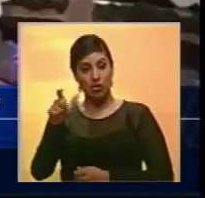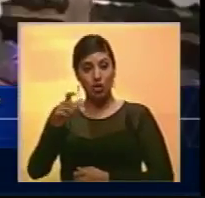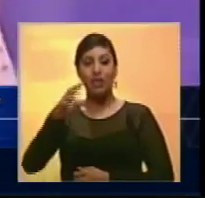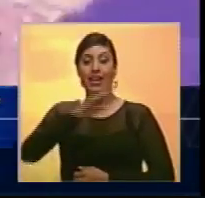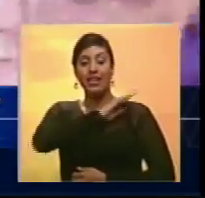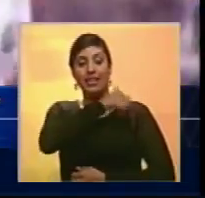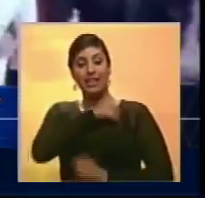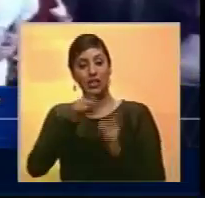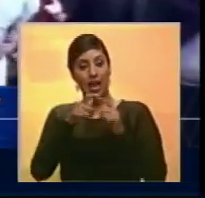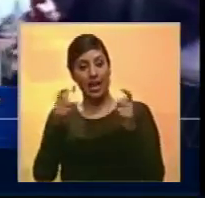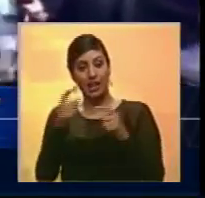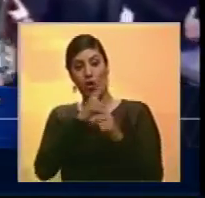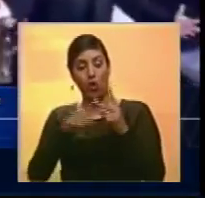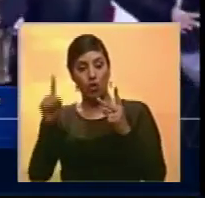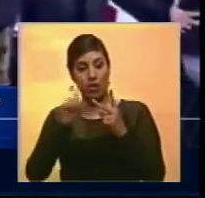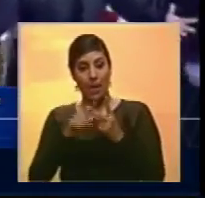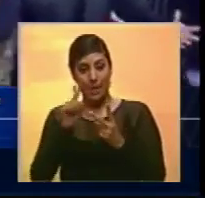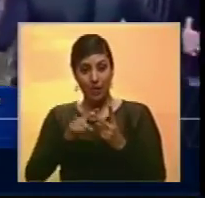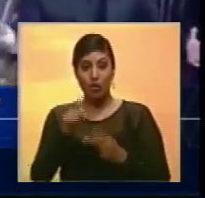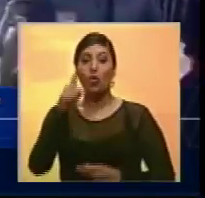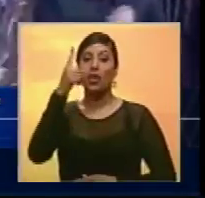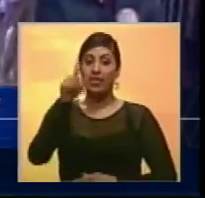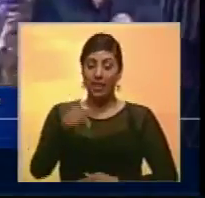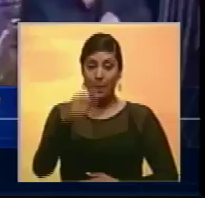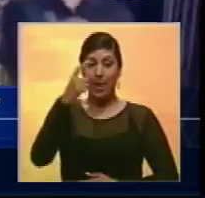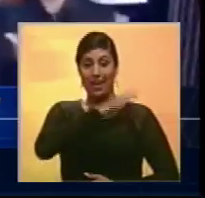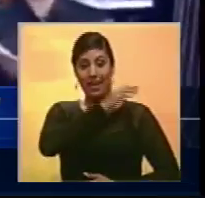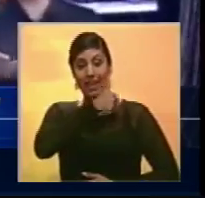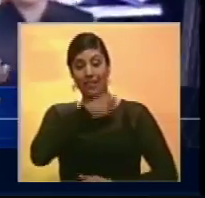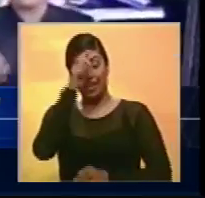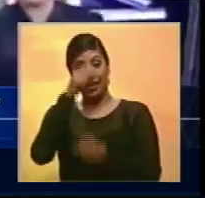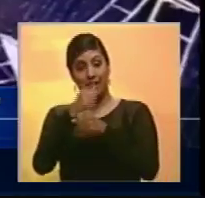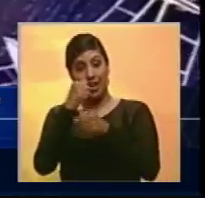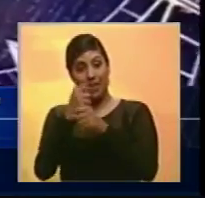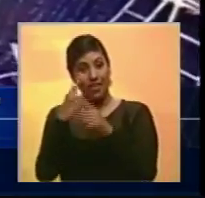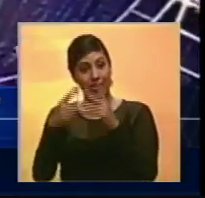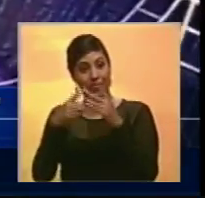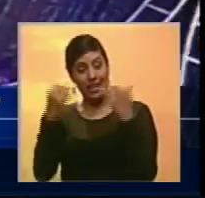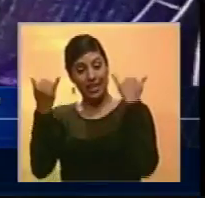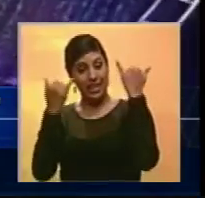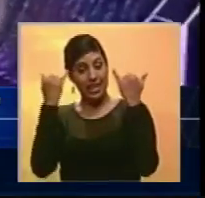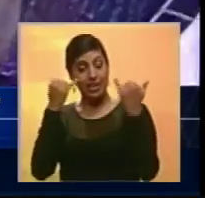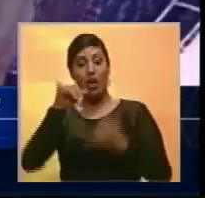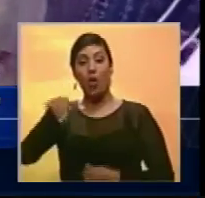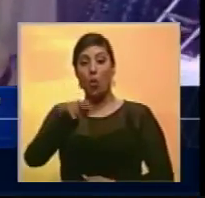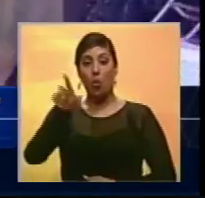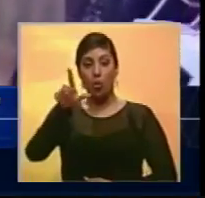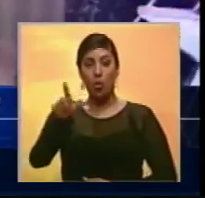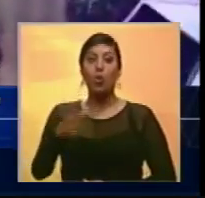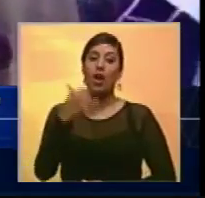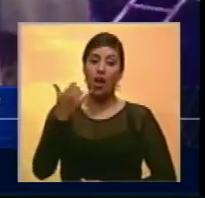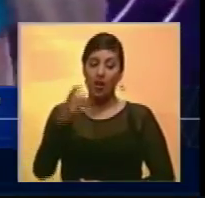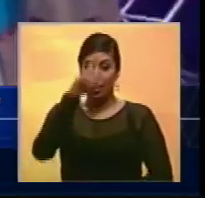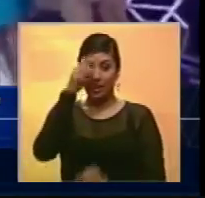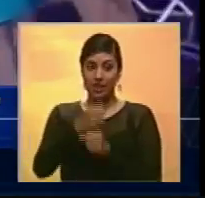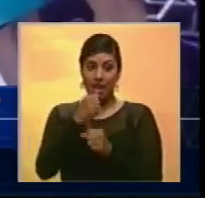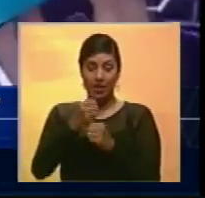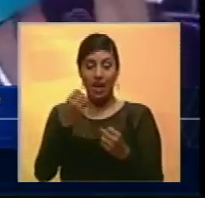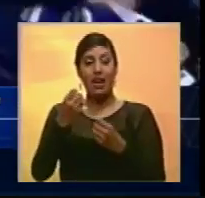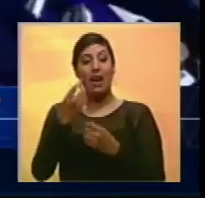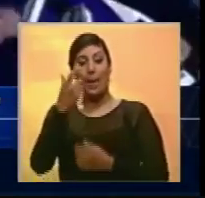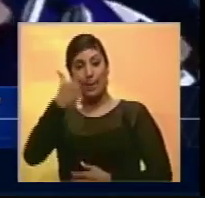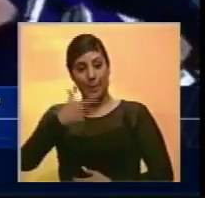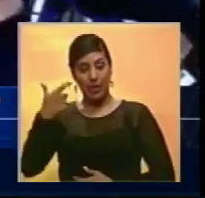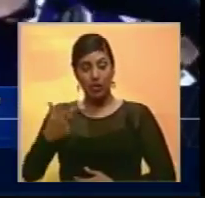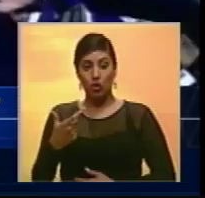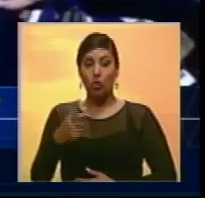la dirección general de Eric El Pollo Simonato, la gerencia de producción de variedades de Julio Iglesias y dirección de producción de variedades de